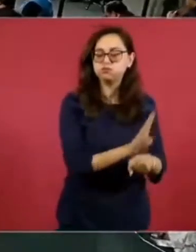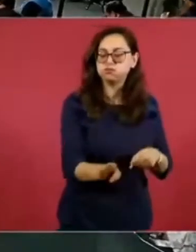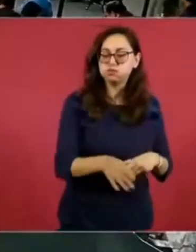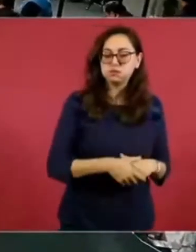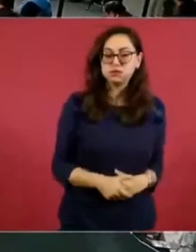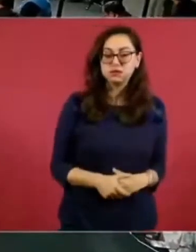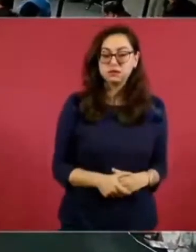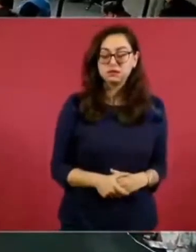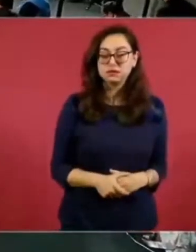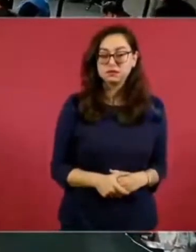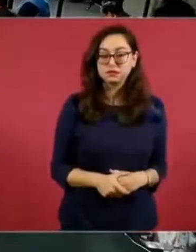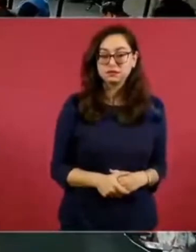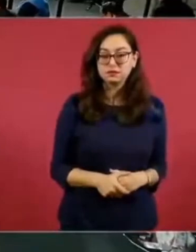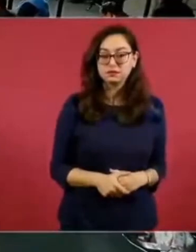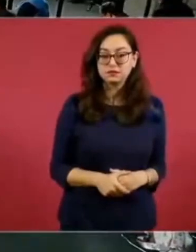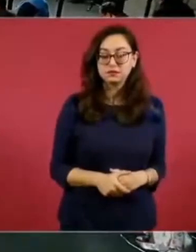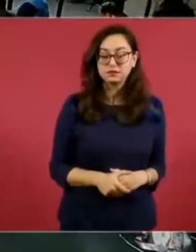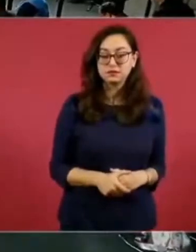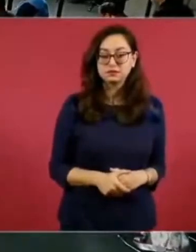Y en ese tiempo,